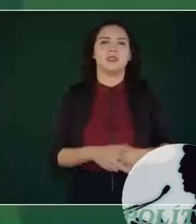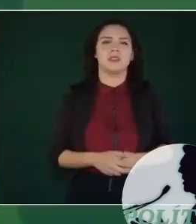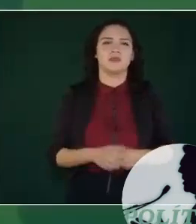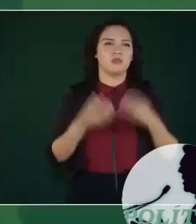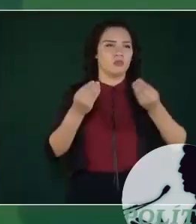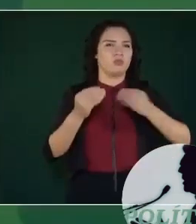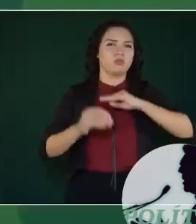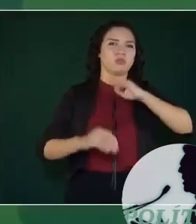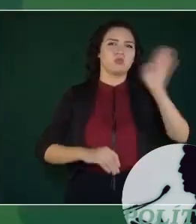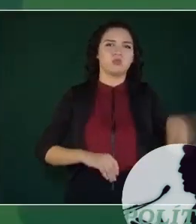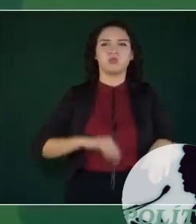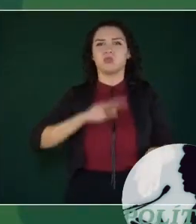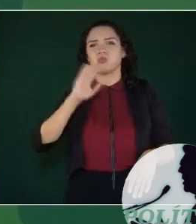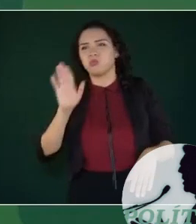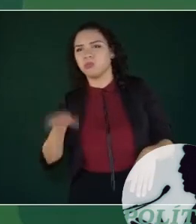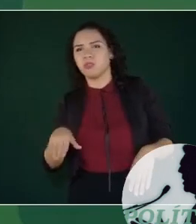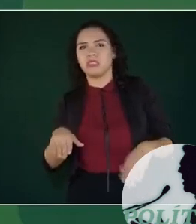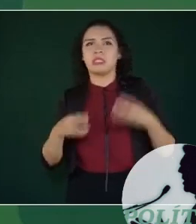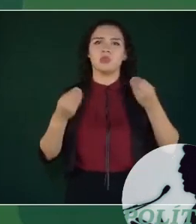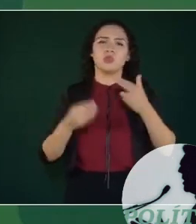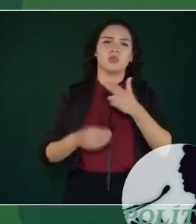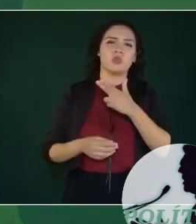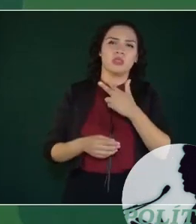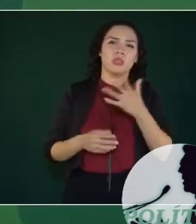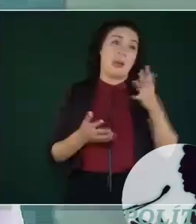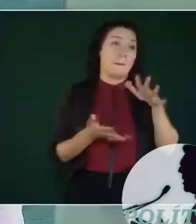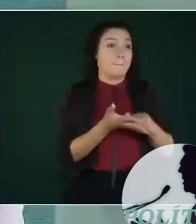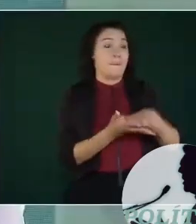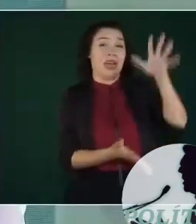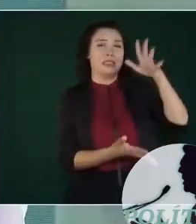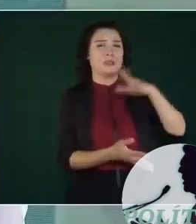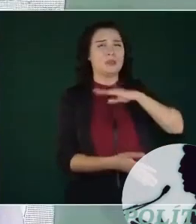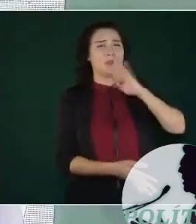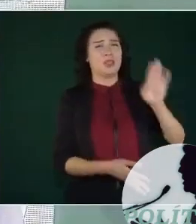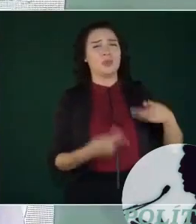los muertos que los heridos y detenidos.